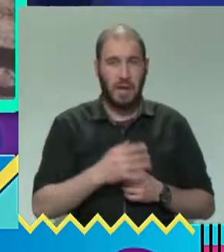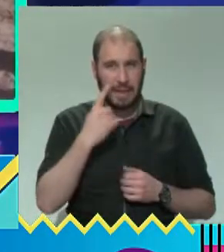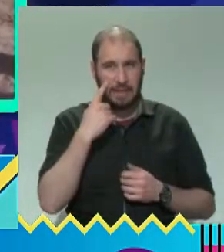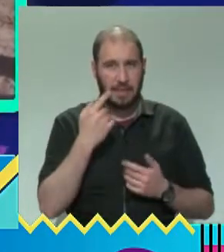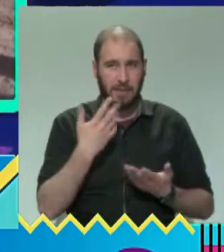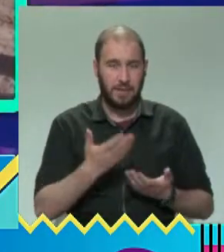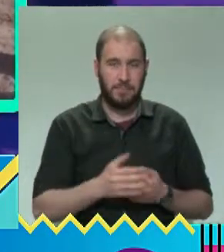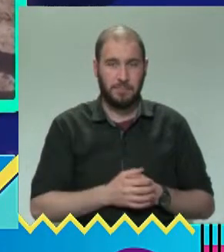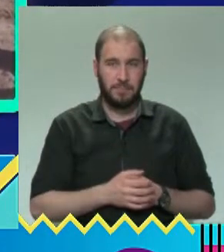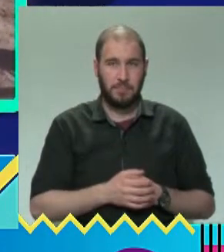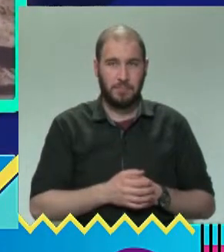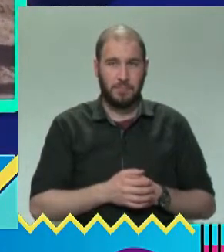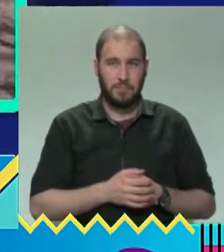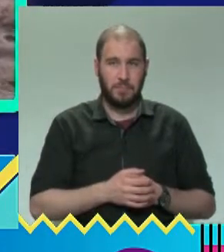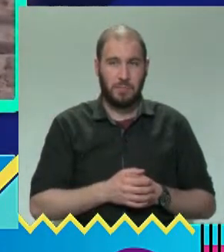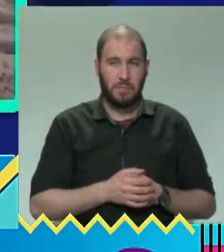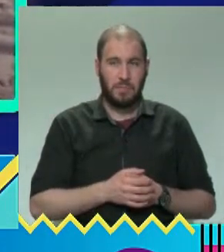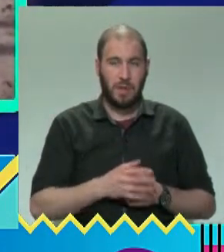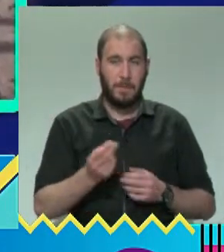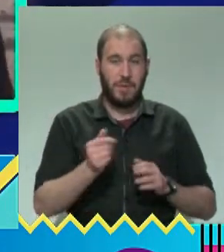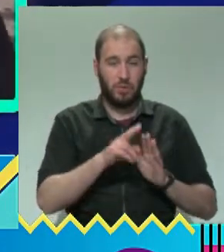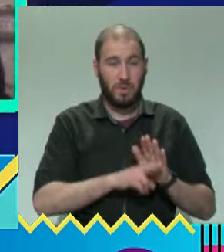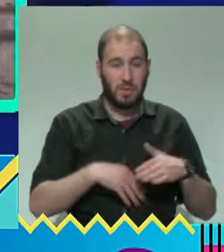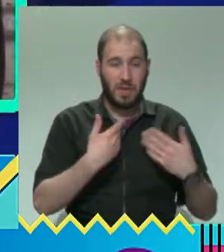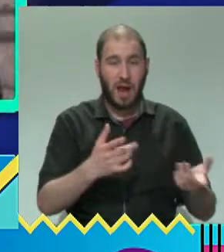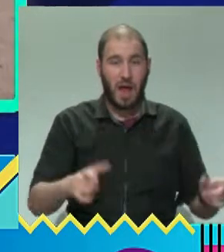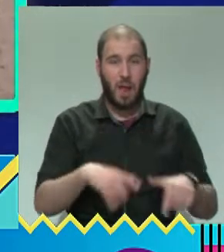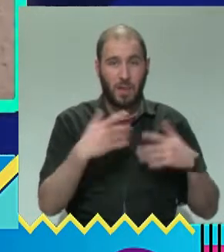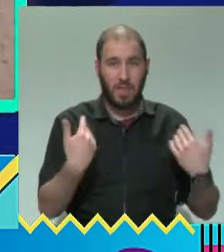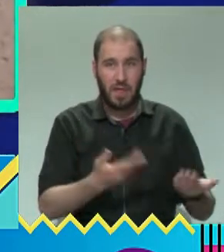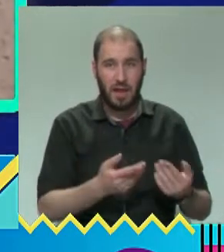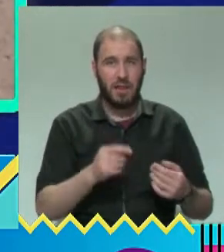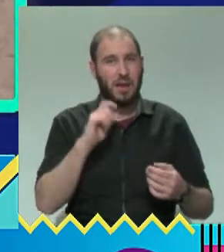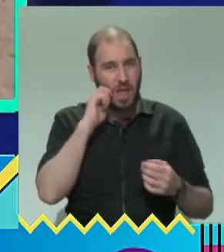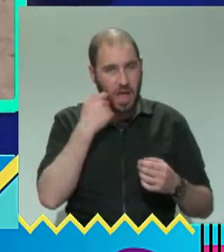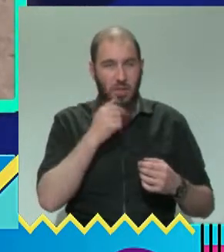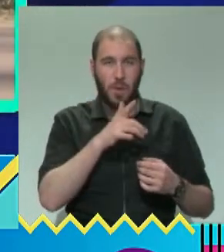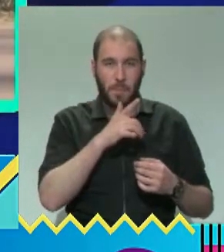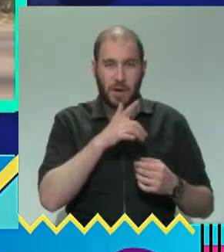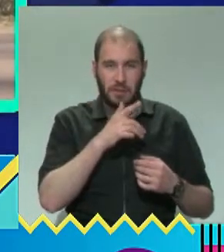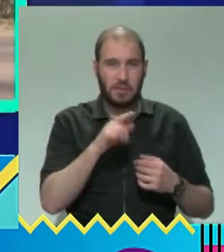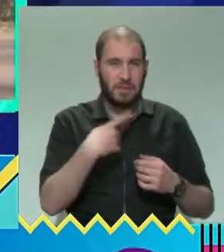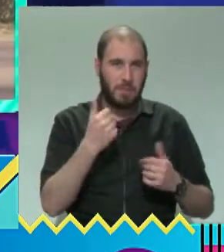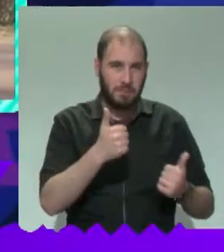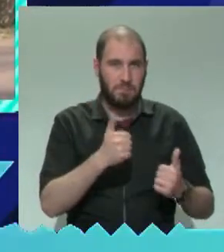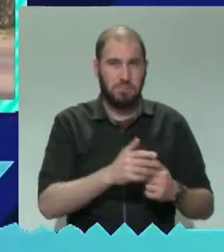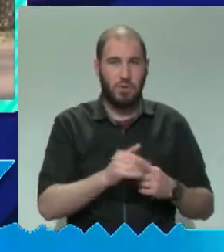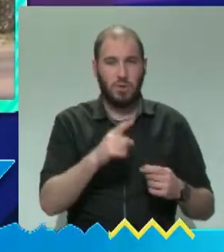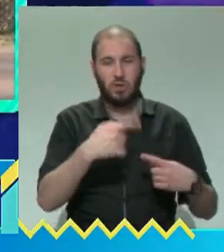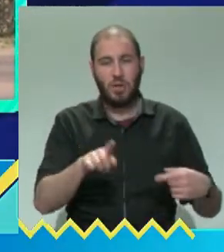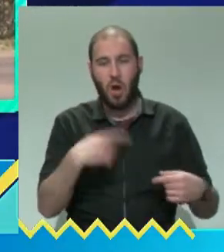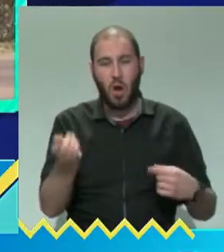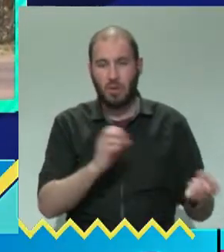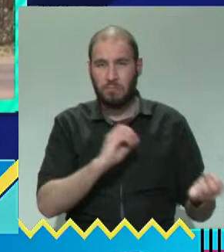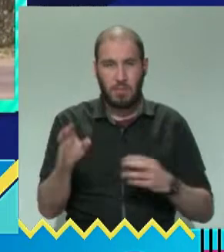bueno, en vez de enviar este presupuesto hacia los árboles, que están lindos y parece que estuvieran siempre bien, lo llevamos a otra cosa